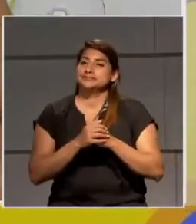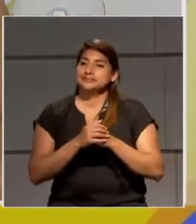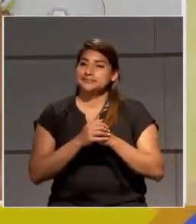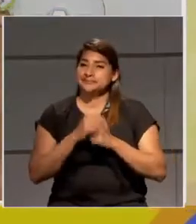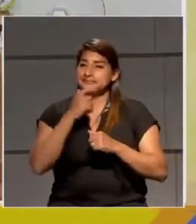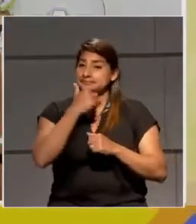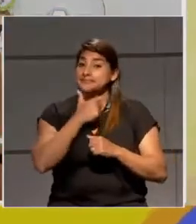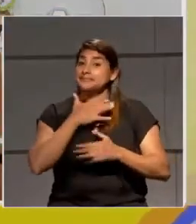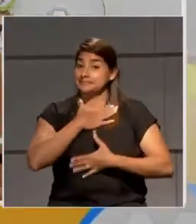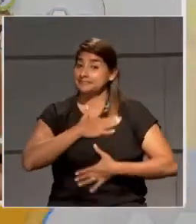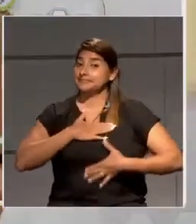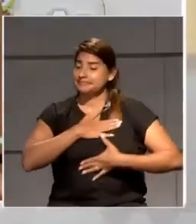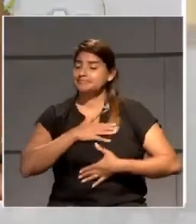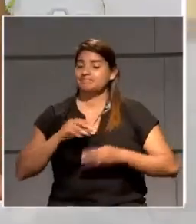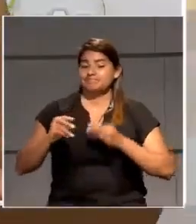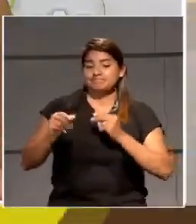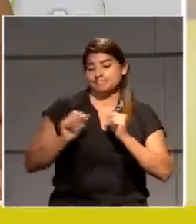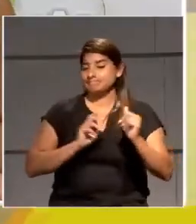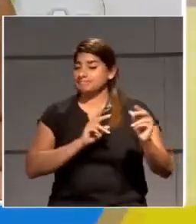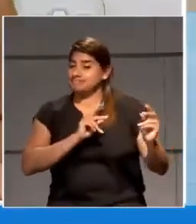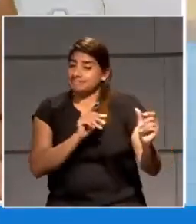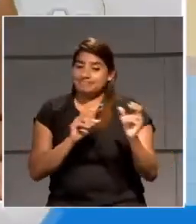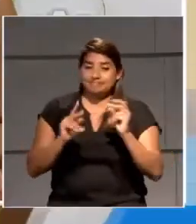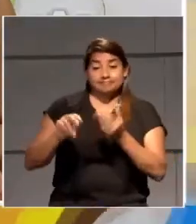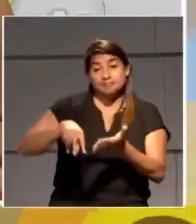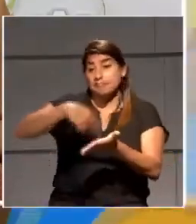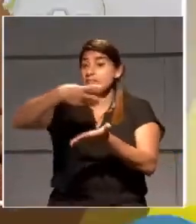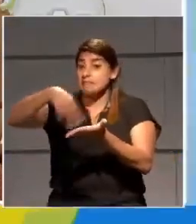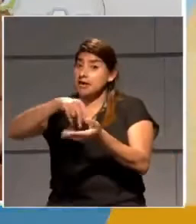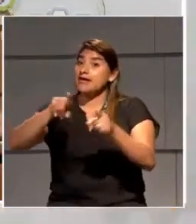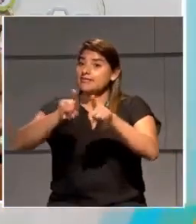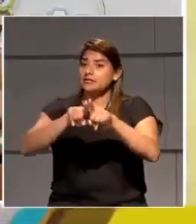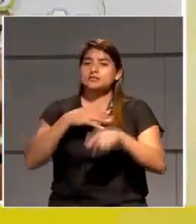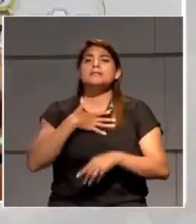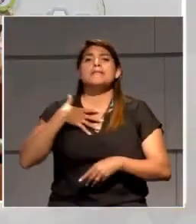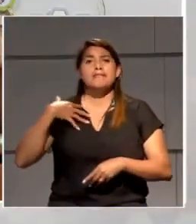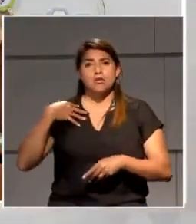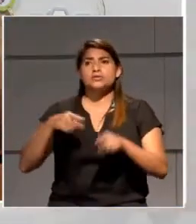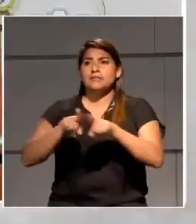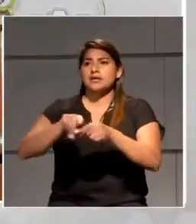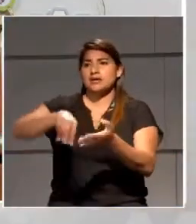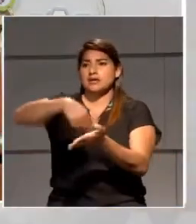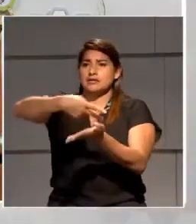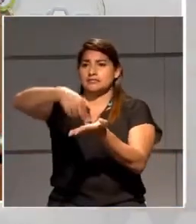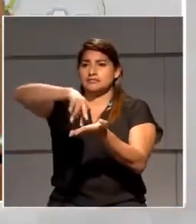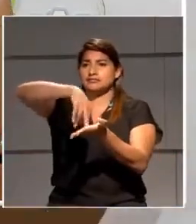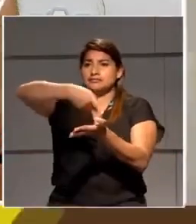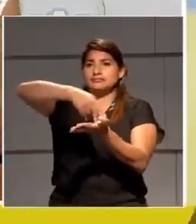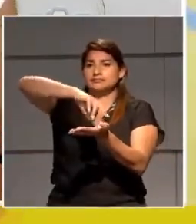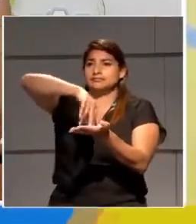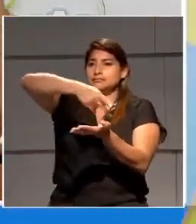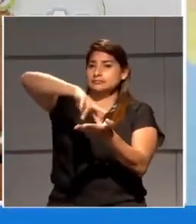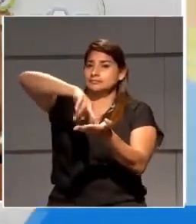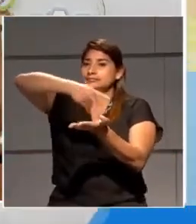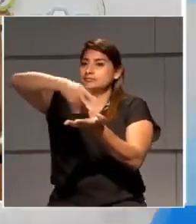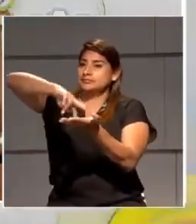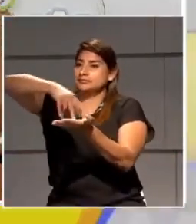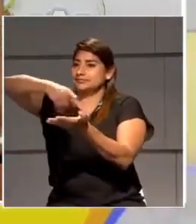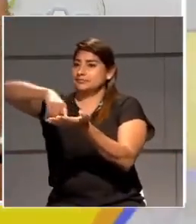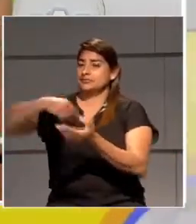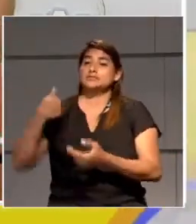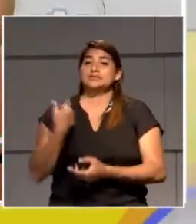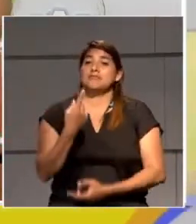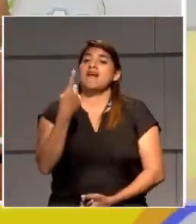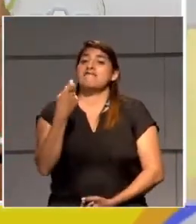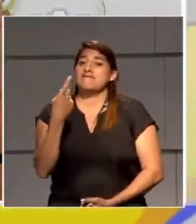Sí, ya vimos que tiene buen ritmo, además, Pluck, para bailar también. Ah, sí, me gusta bailar. Vea. El ritmo que tiene Pluck, me